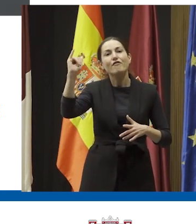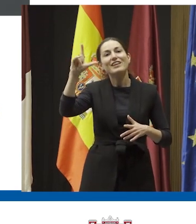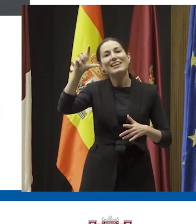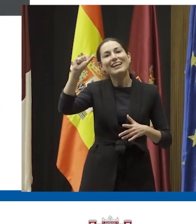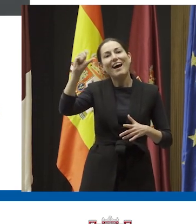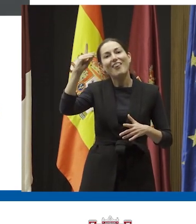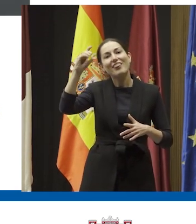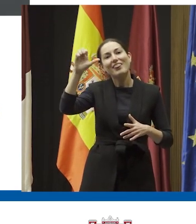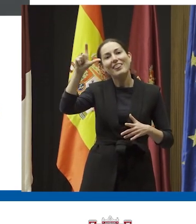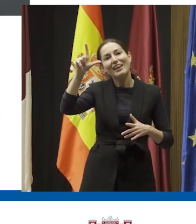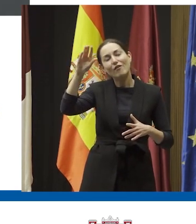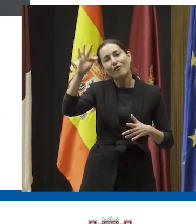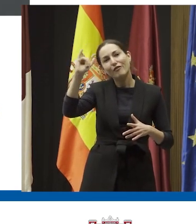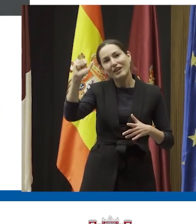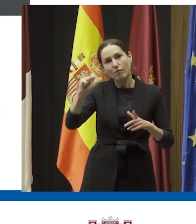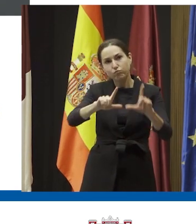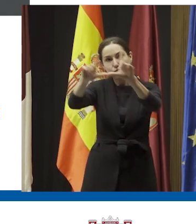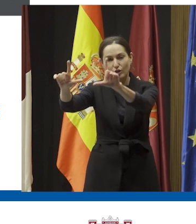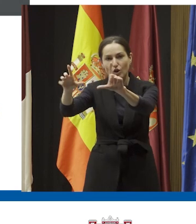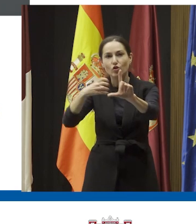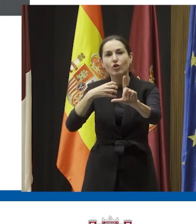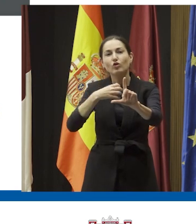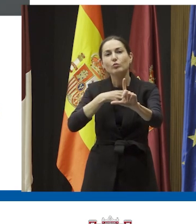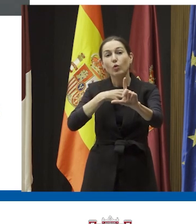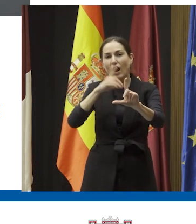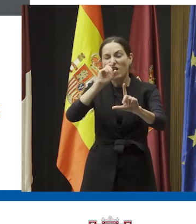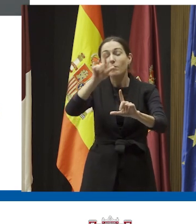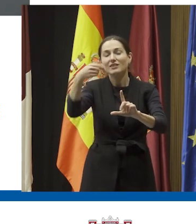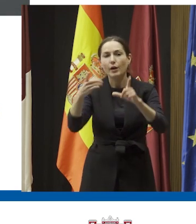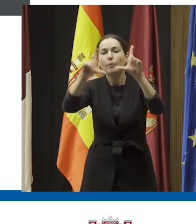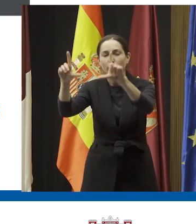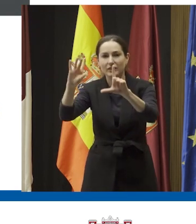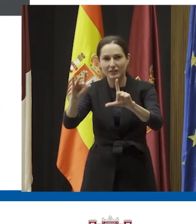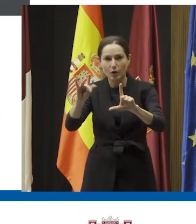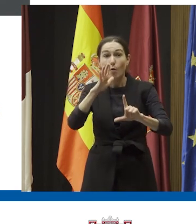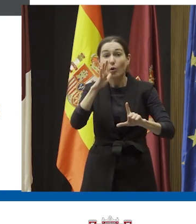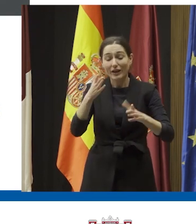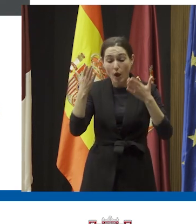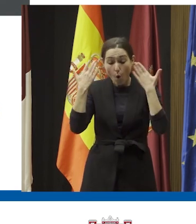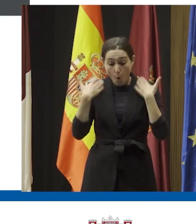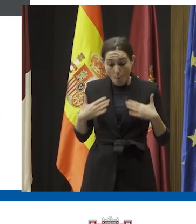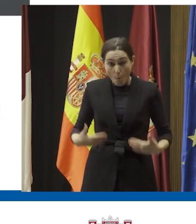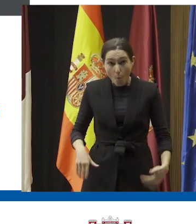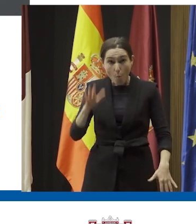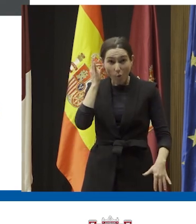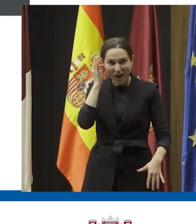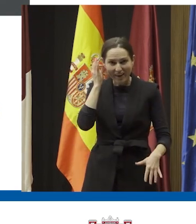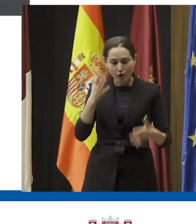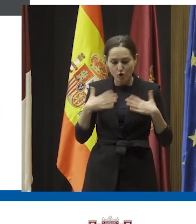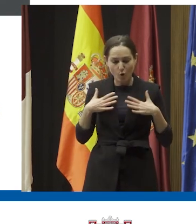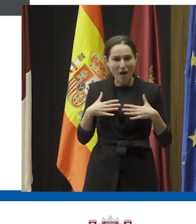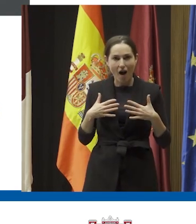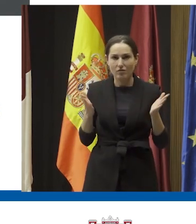cuadro erosivo en cuanto a la figura de la mujer desnuda. Bueno, esto se lo pongo ahí porque es